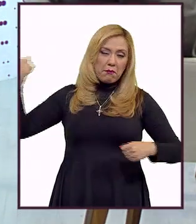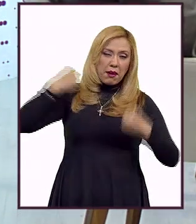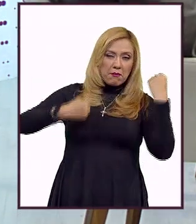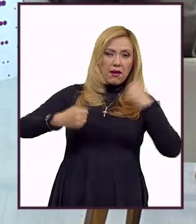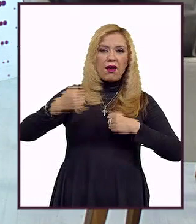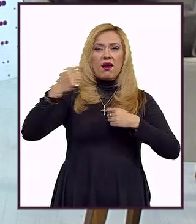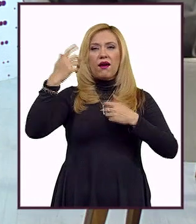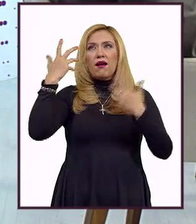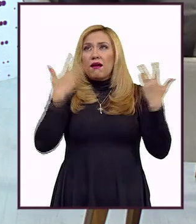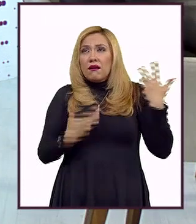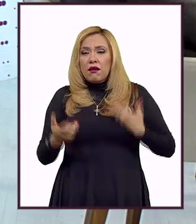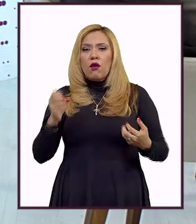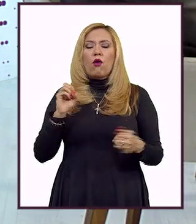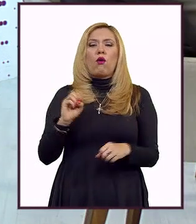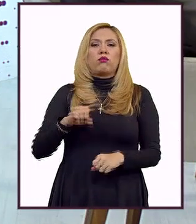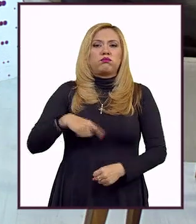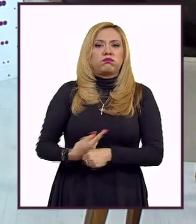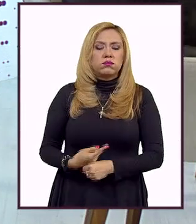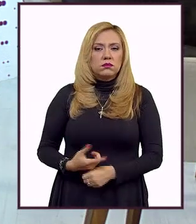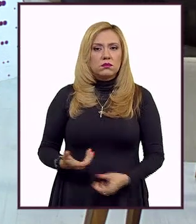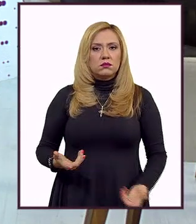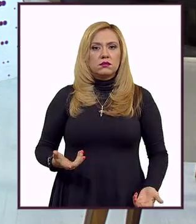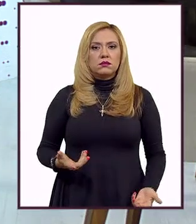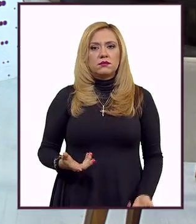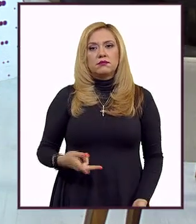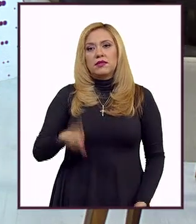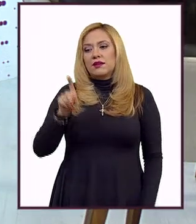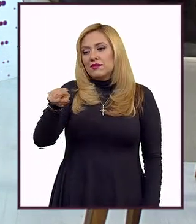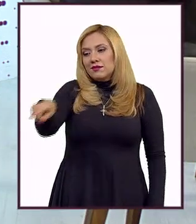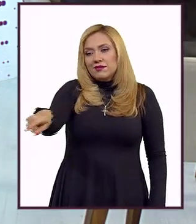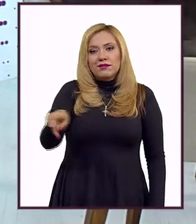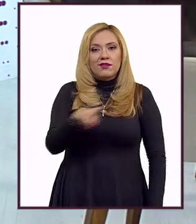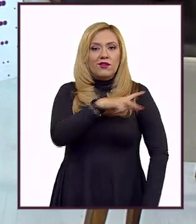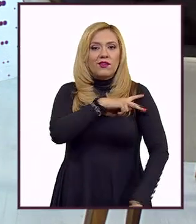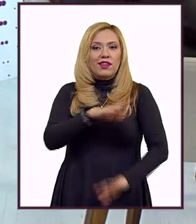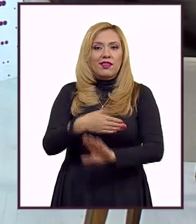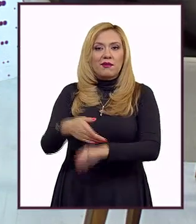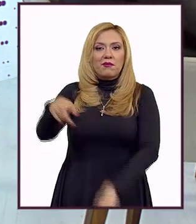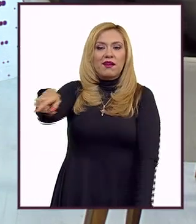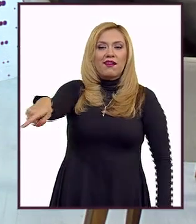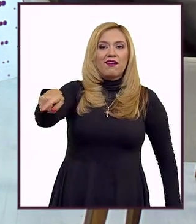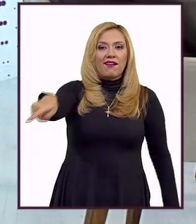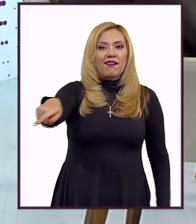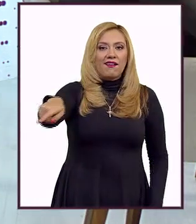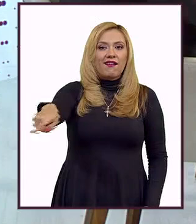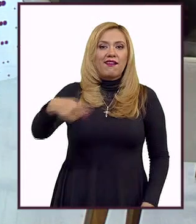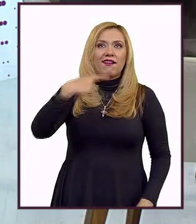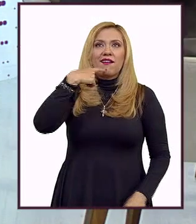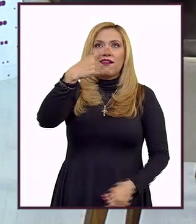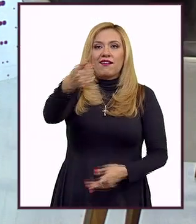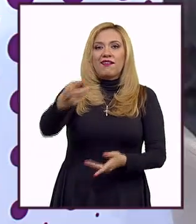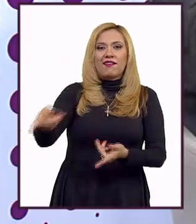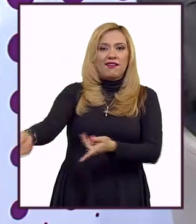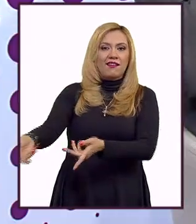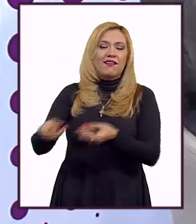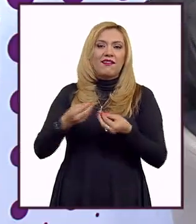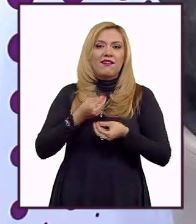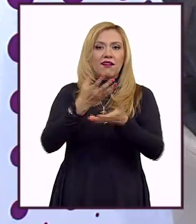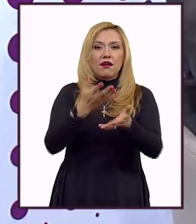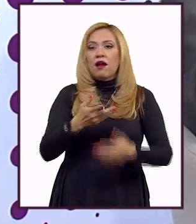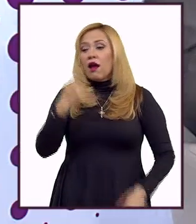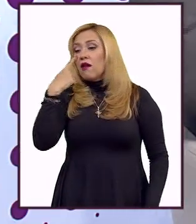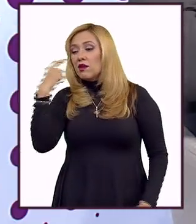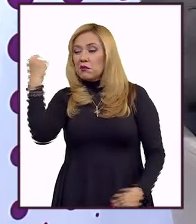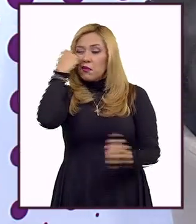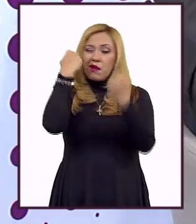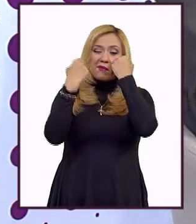sexualmente, y la carga de la prueba generalmente la tiene la víctima. Es decir, la víctima es la que tiene que demostrar que fue torturada. Entonces, mientras no llegue golpeada,